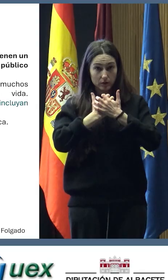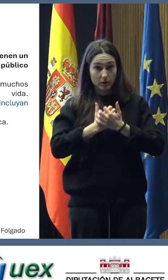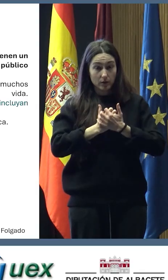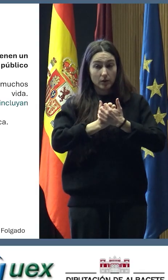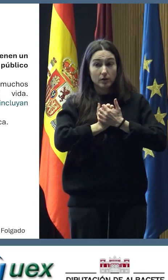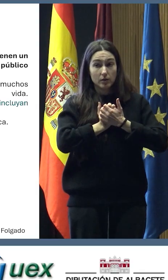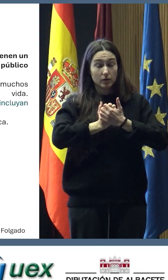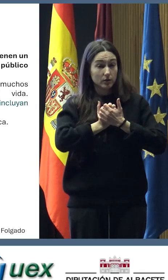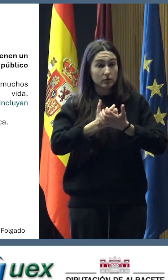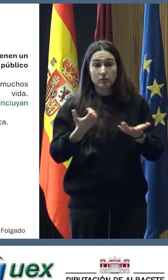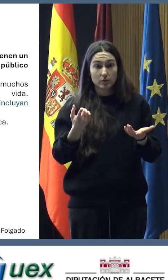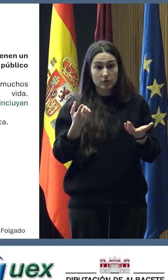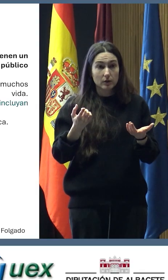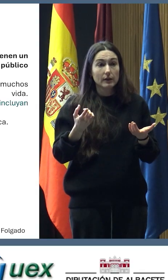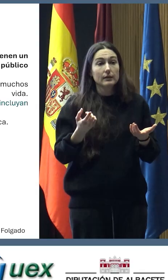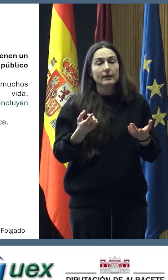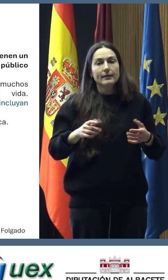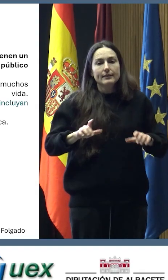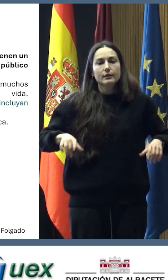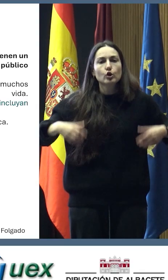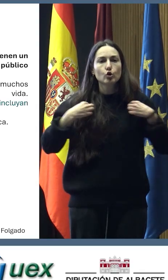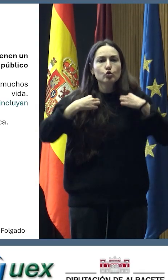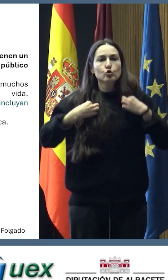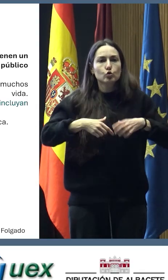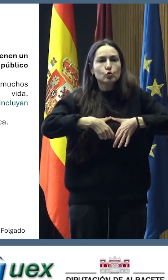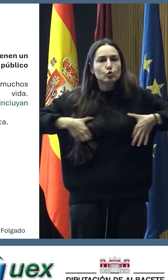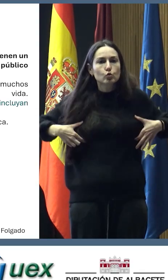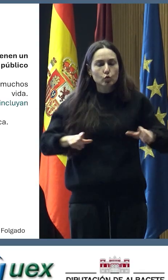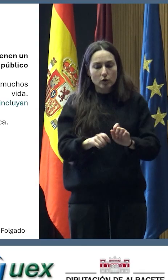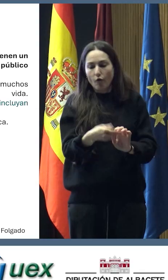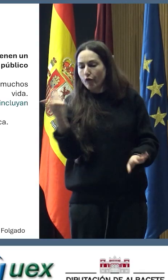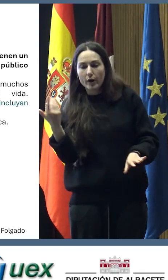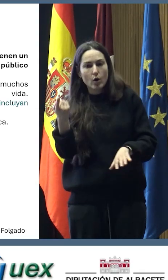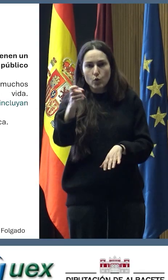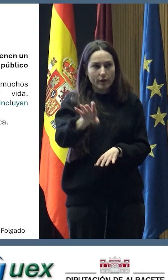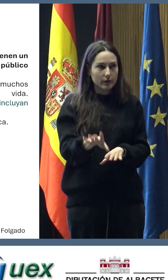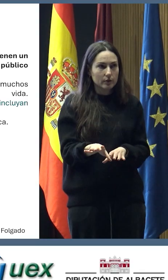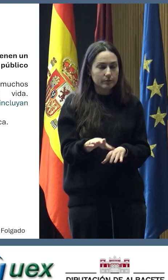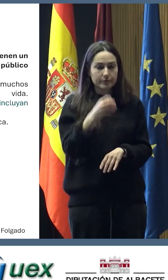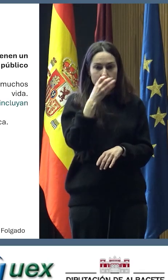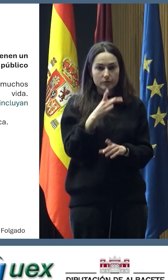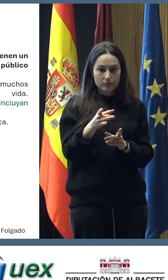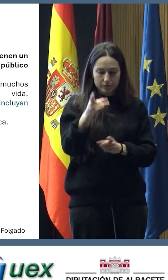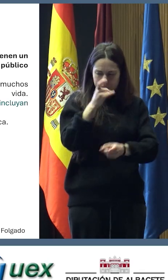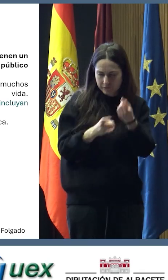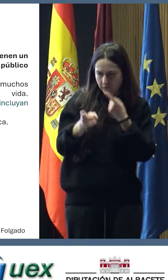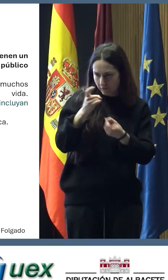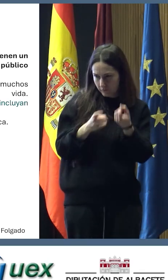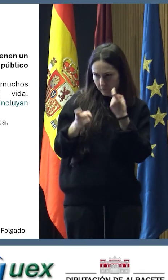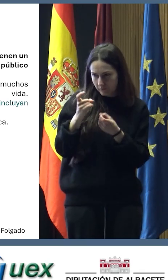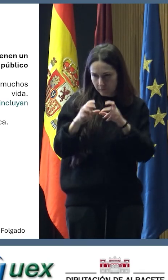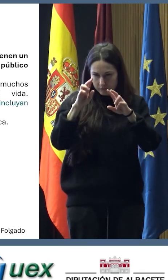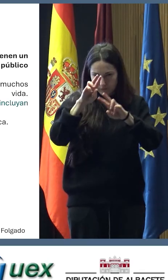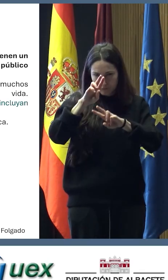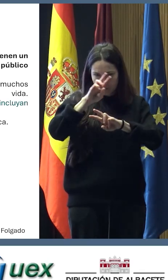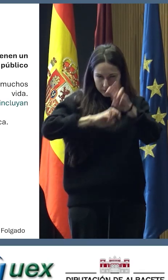se necesita retirar el sujetador. Bueno, pues buscando información, porque no,